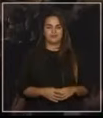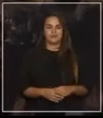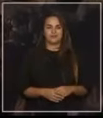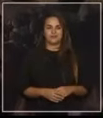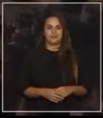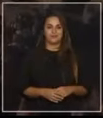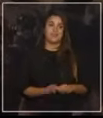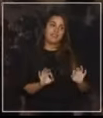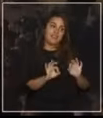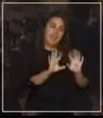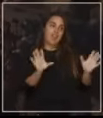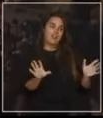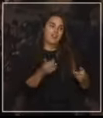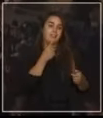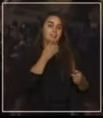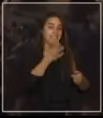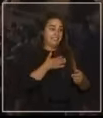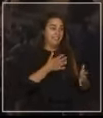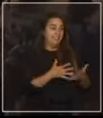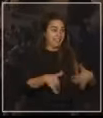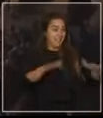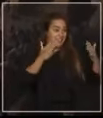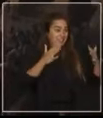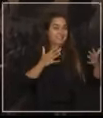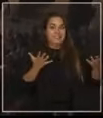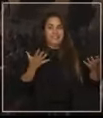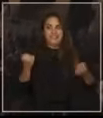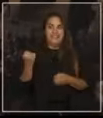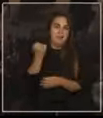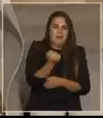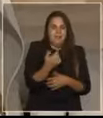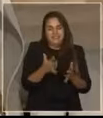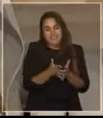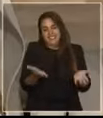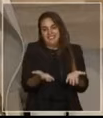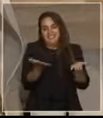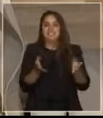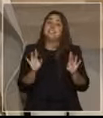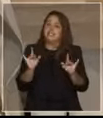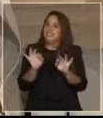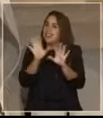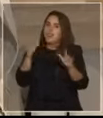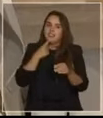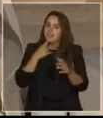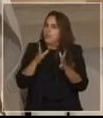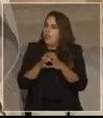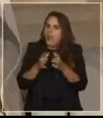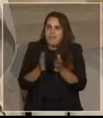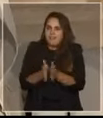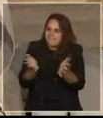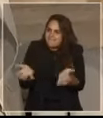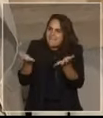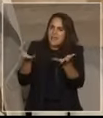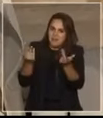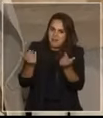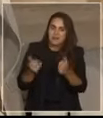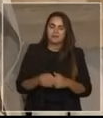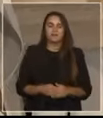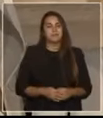Claro, Ana, has dicho que si quieren aplaudir, que aplaudan. Claro, aquí, es lo que tiene. Claro, he dicho que nadie se quede con las ganas, desde luego. Es